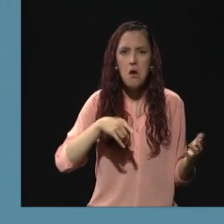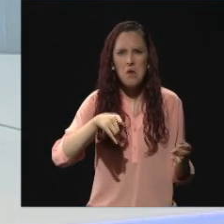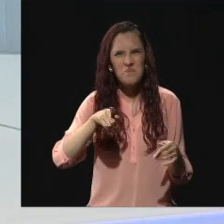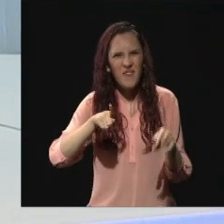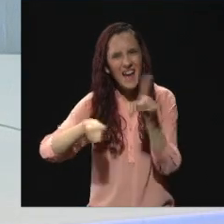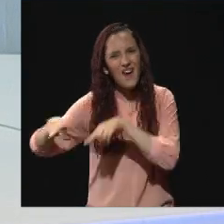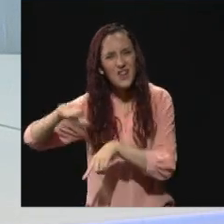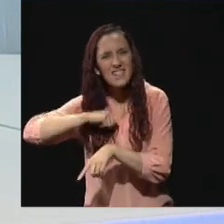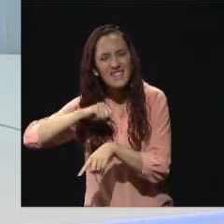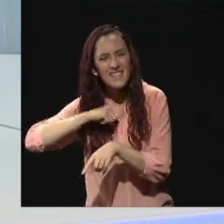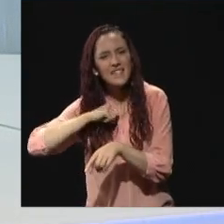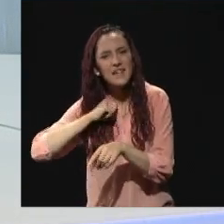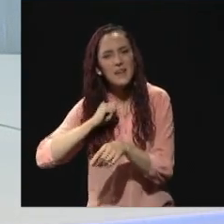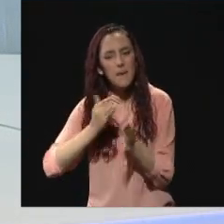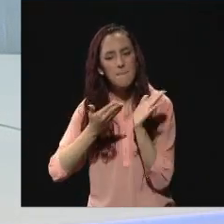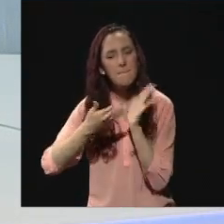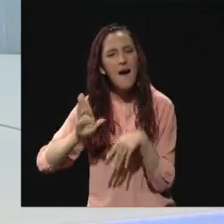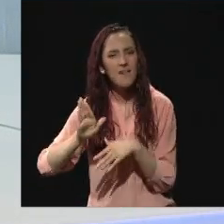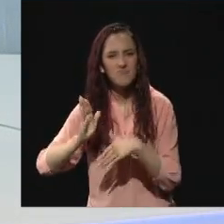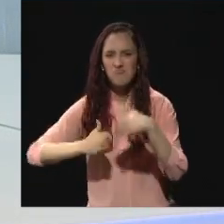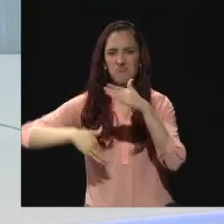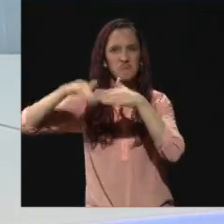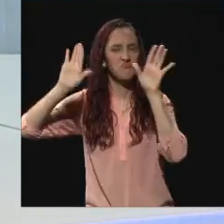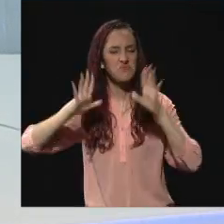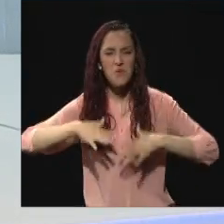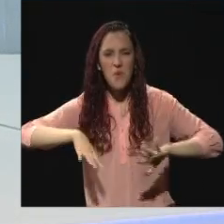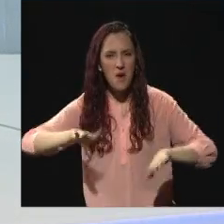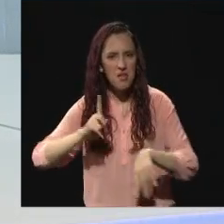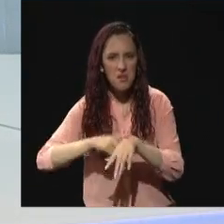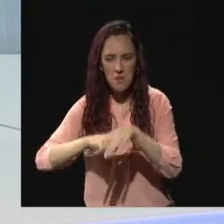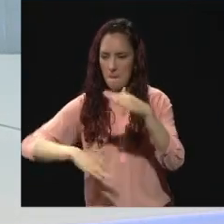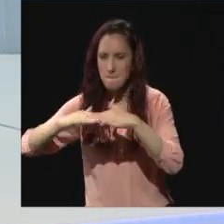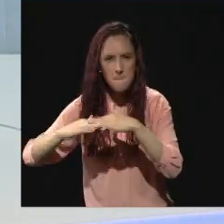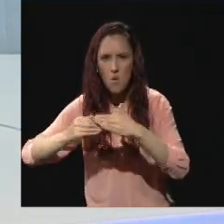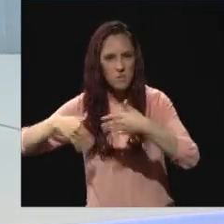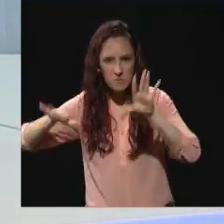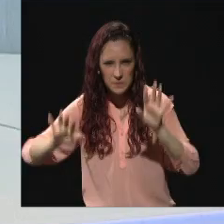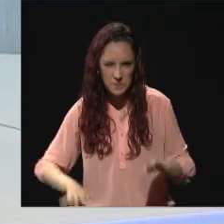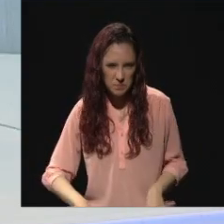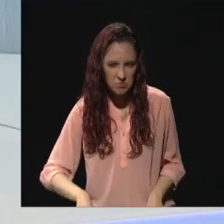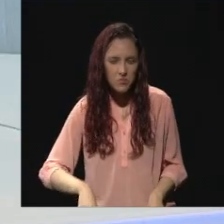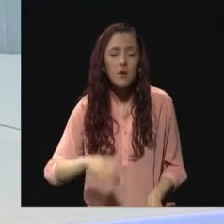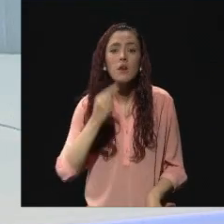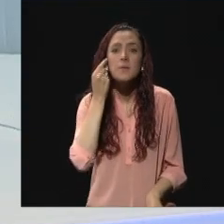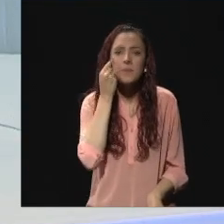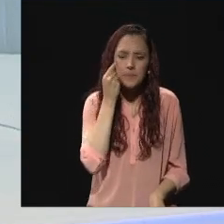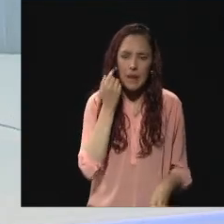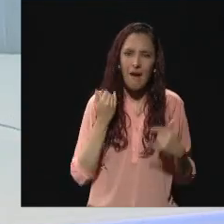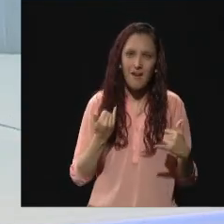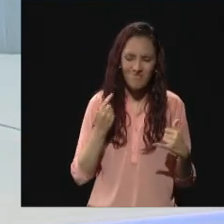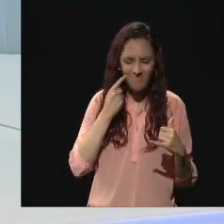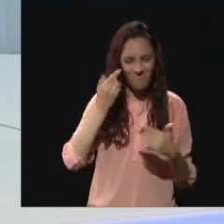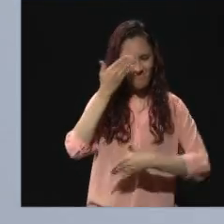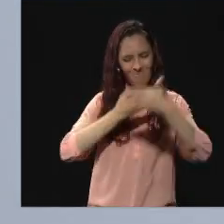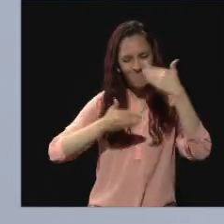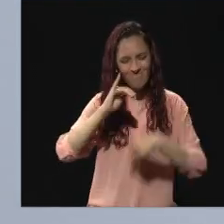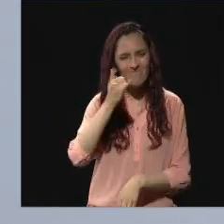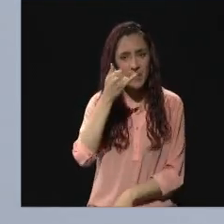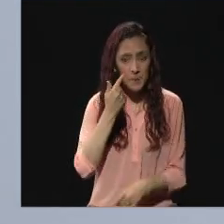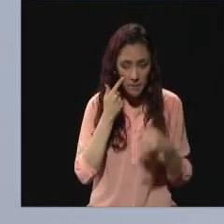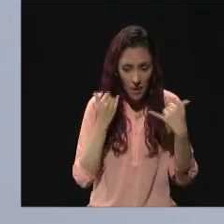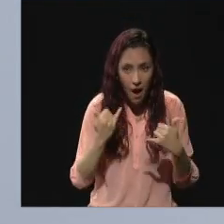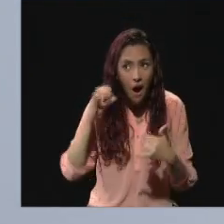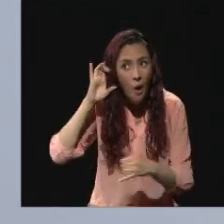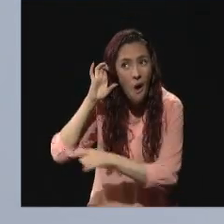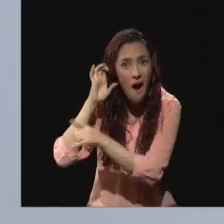pues de nada le sirve que le dé más minutos porque el teléfono es porque el consumo es ilimitado estamos realizando esos temas pero hoy en día la verdad